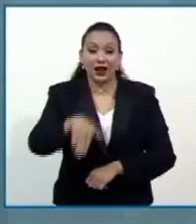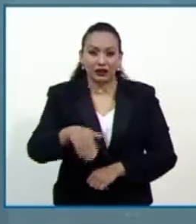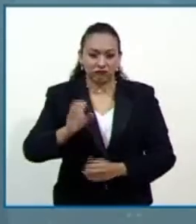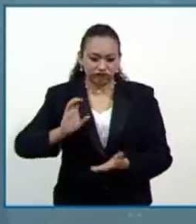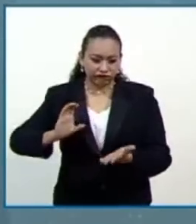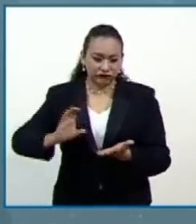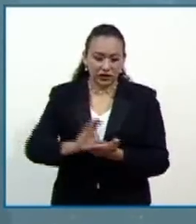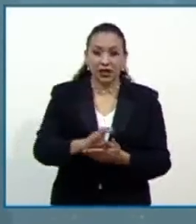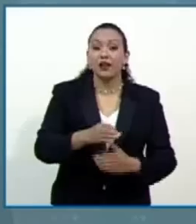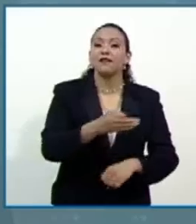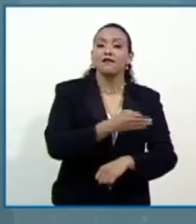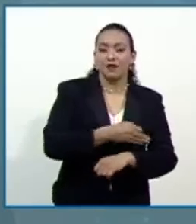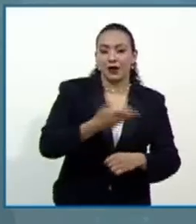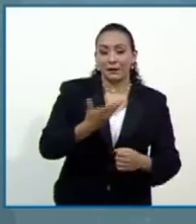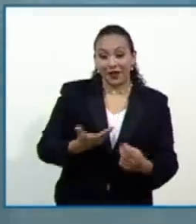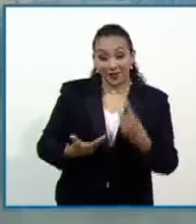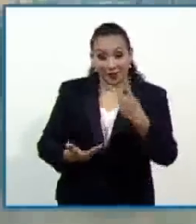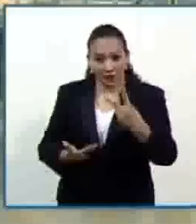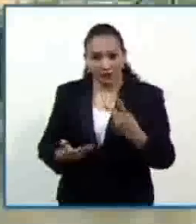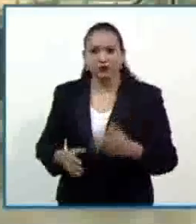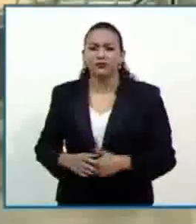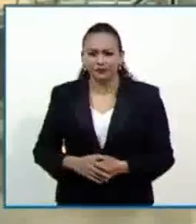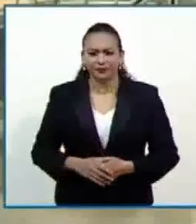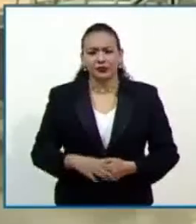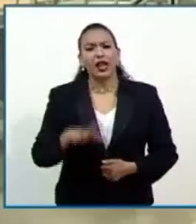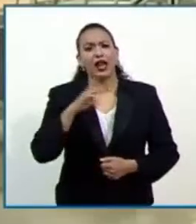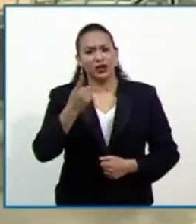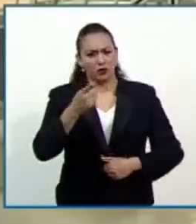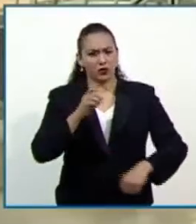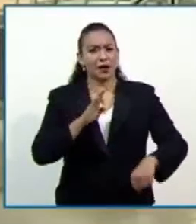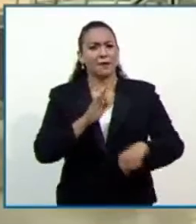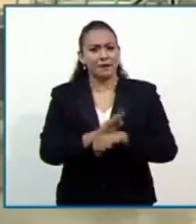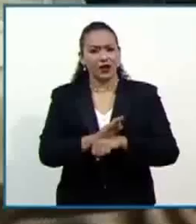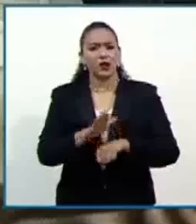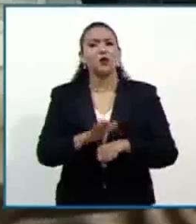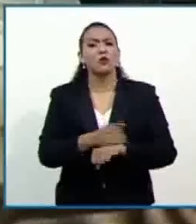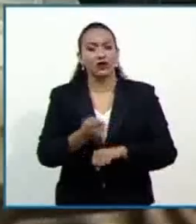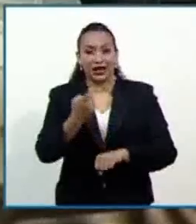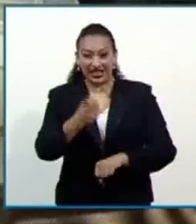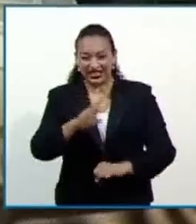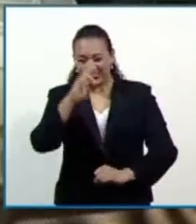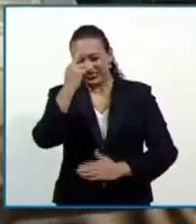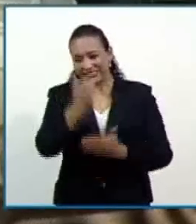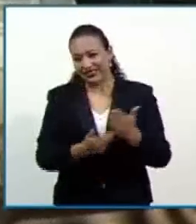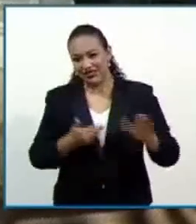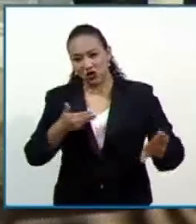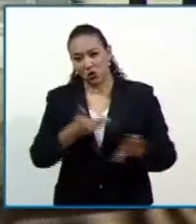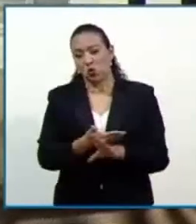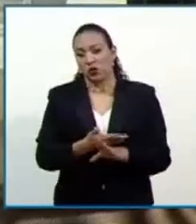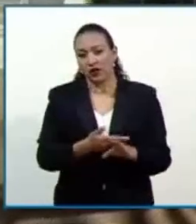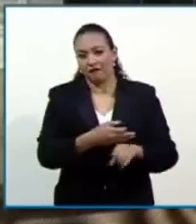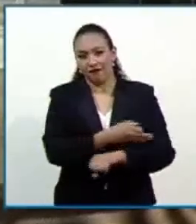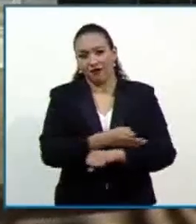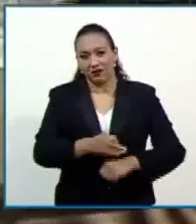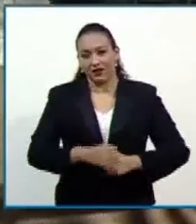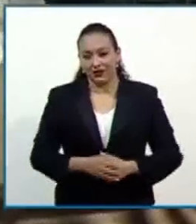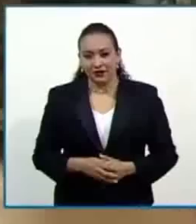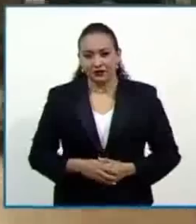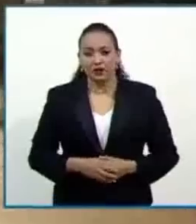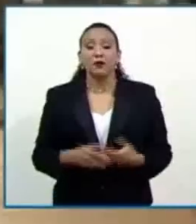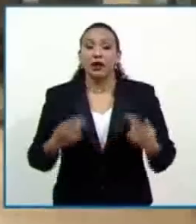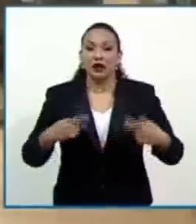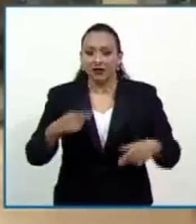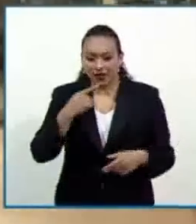cuando se reclaman ambas, es impugnable en amparo directo como violación procesal. Explicó que la no admisión de